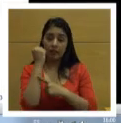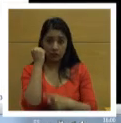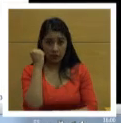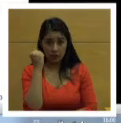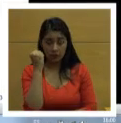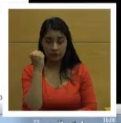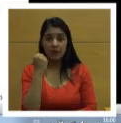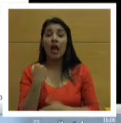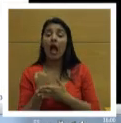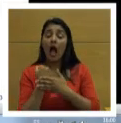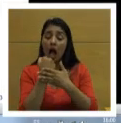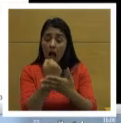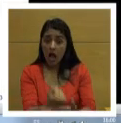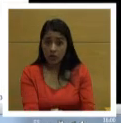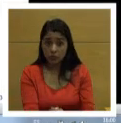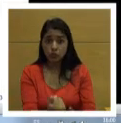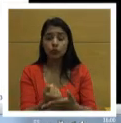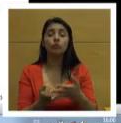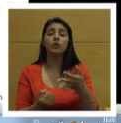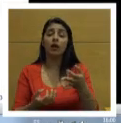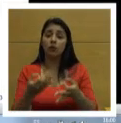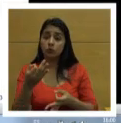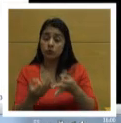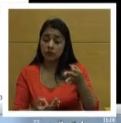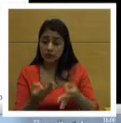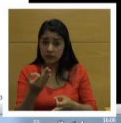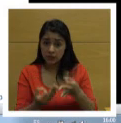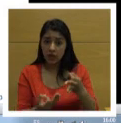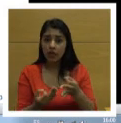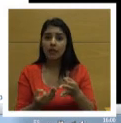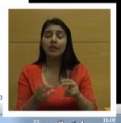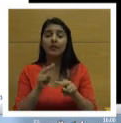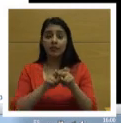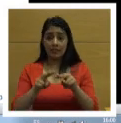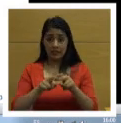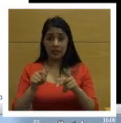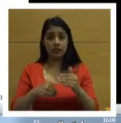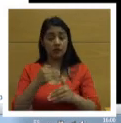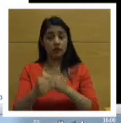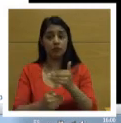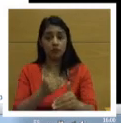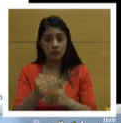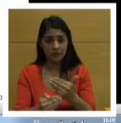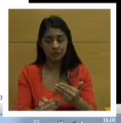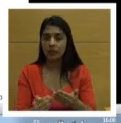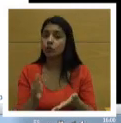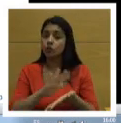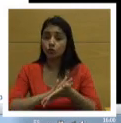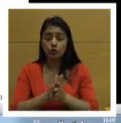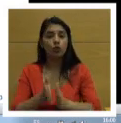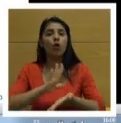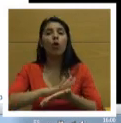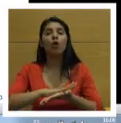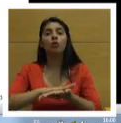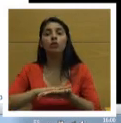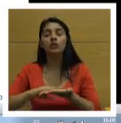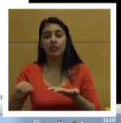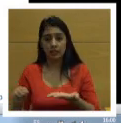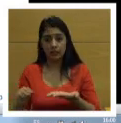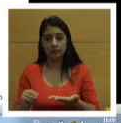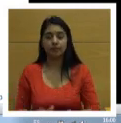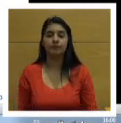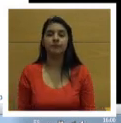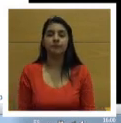asistencia legal para las víctimas y las costas judiciales generadas en el procedimiento serán gratuitas.